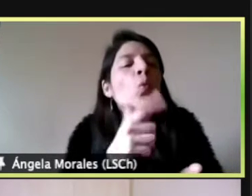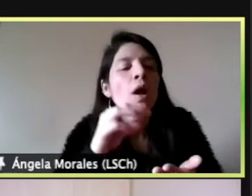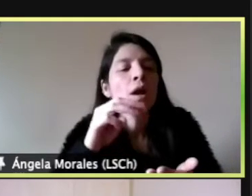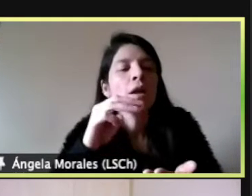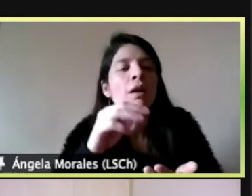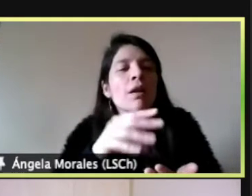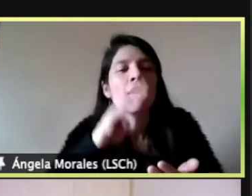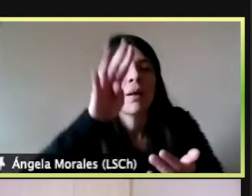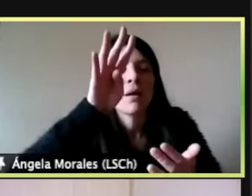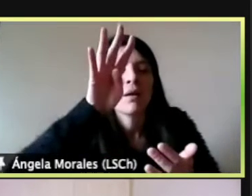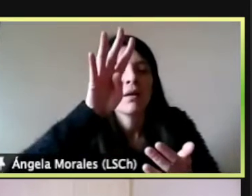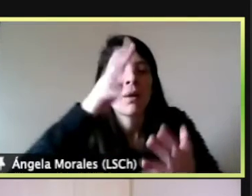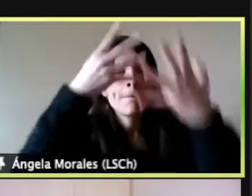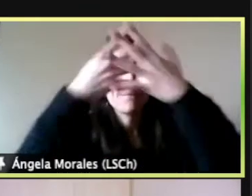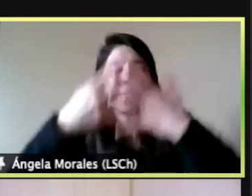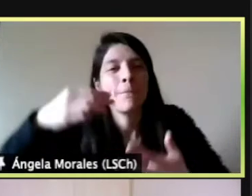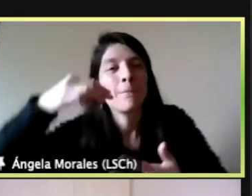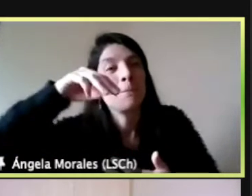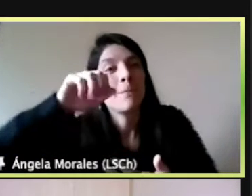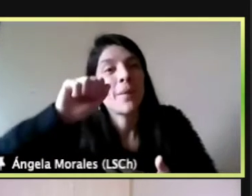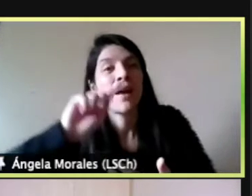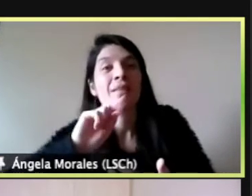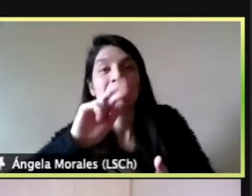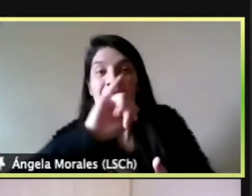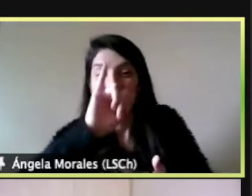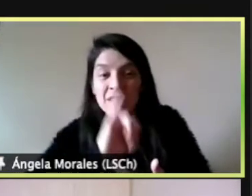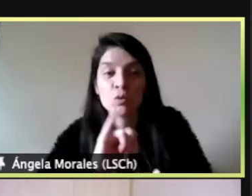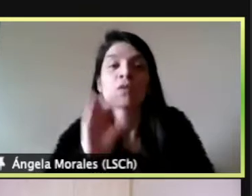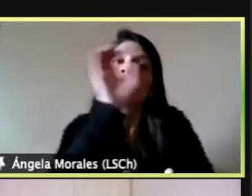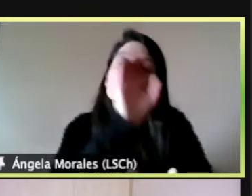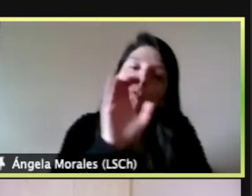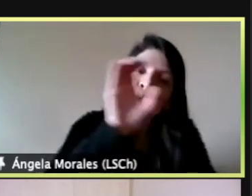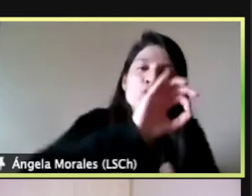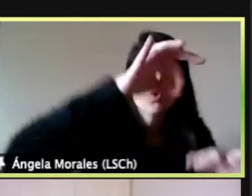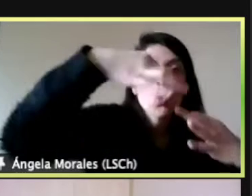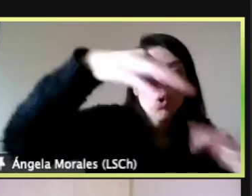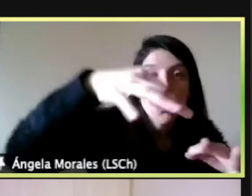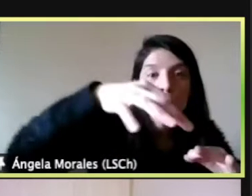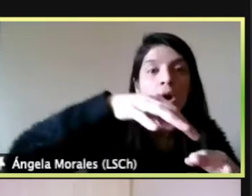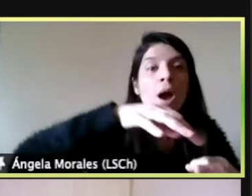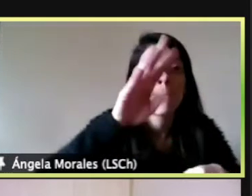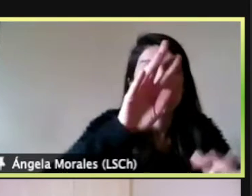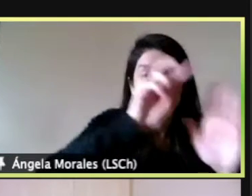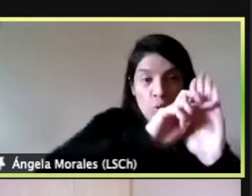la hoja de proyectos. Selecciono la matriz. Aquí va a estar.